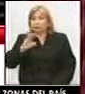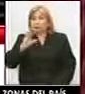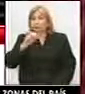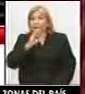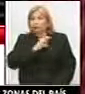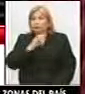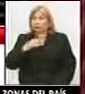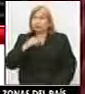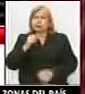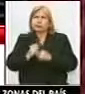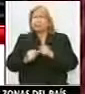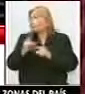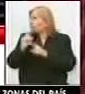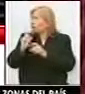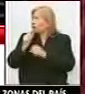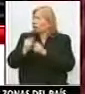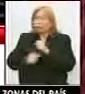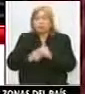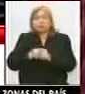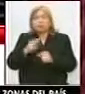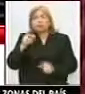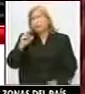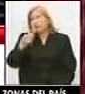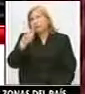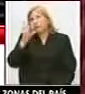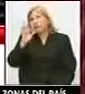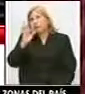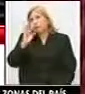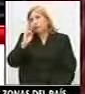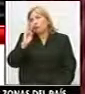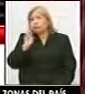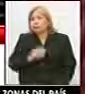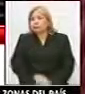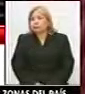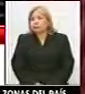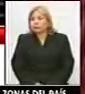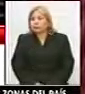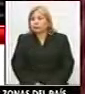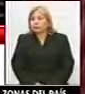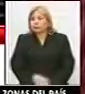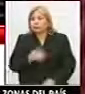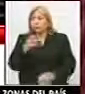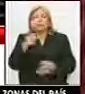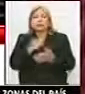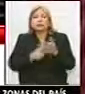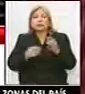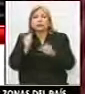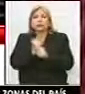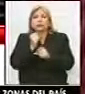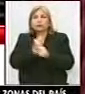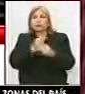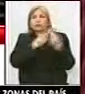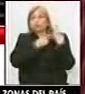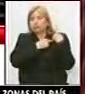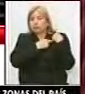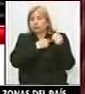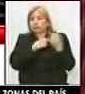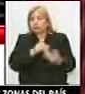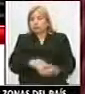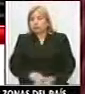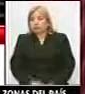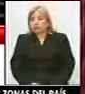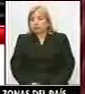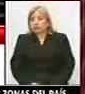Creo que fue presidenta el 96 más o menos. ¿Qué cargos públicos ha ejercido? Por favor, alcalde, si pudiera